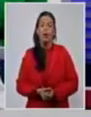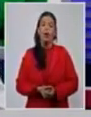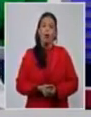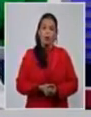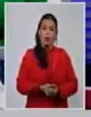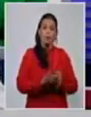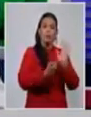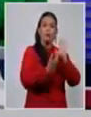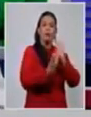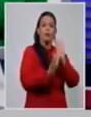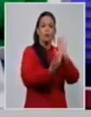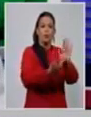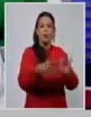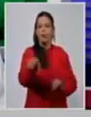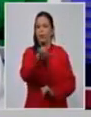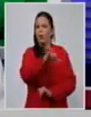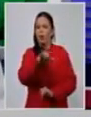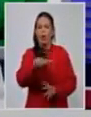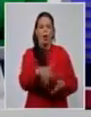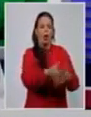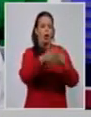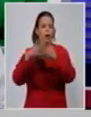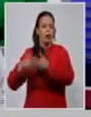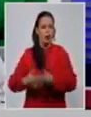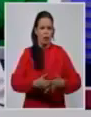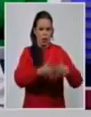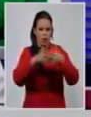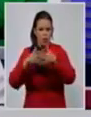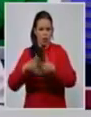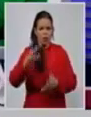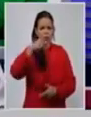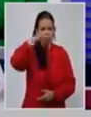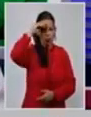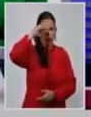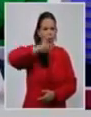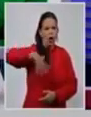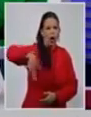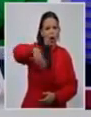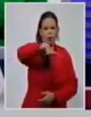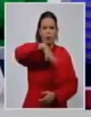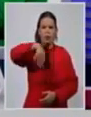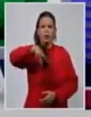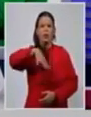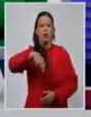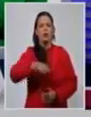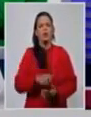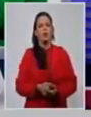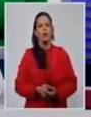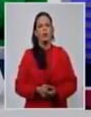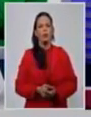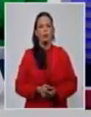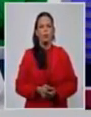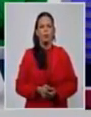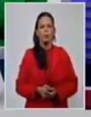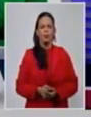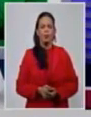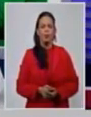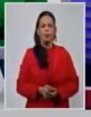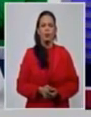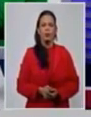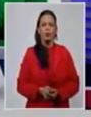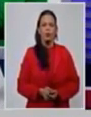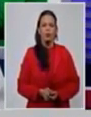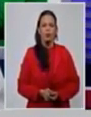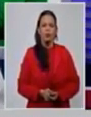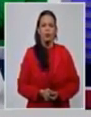la situación, además hoy es noticia la situación allí, la situación que